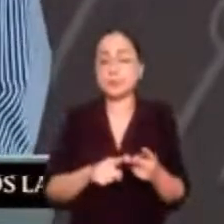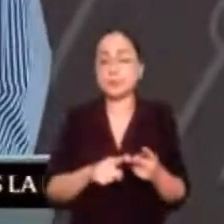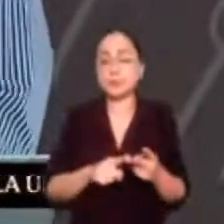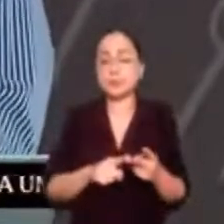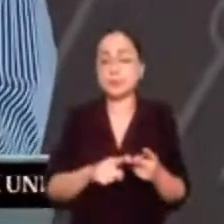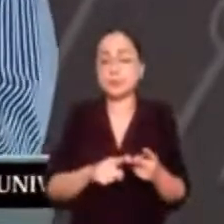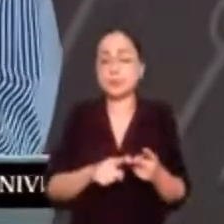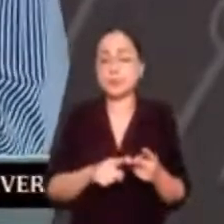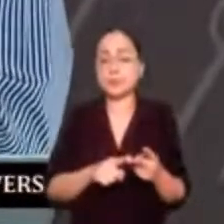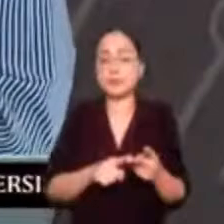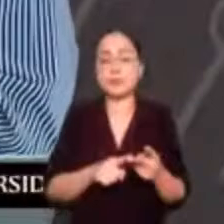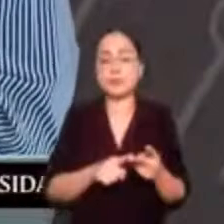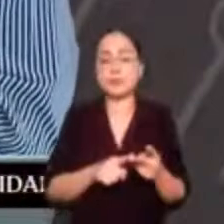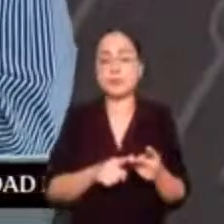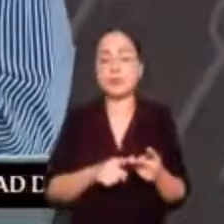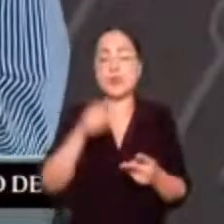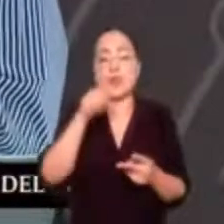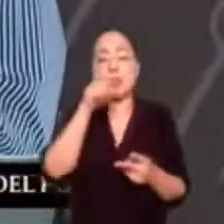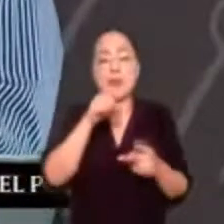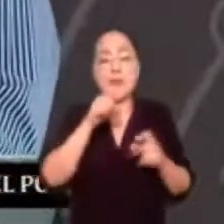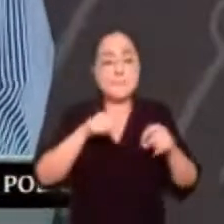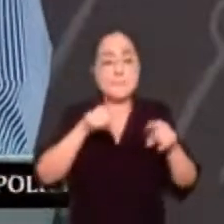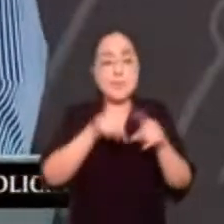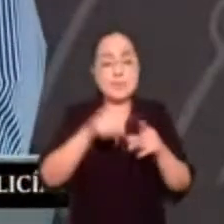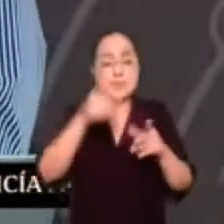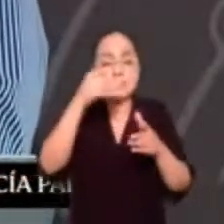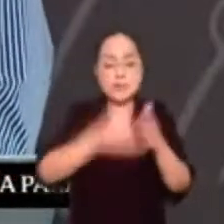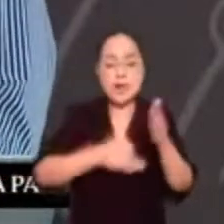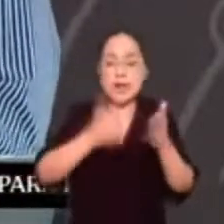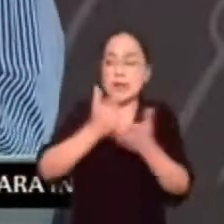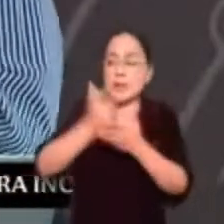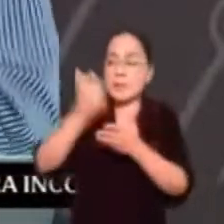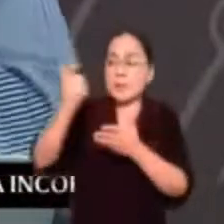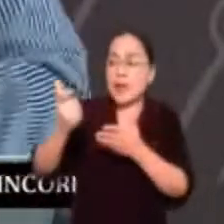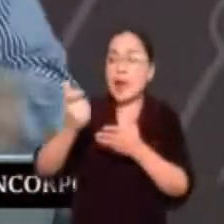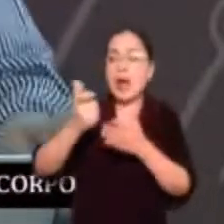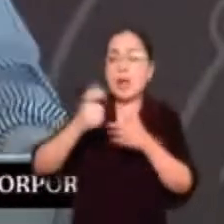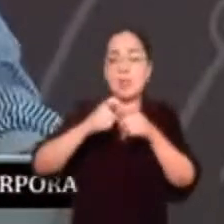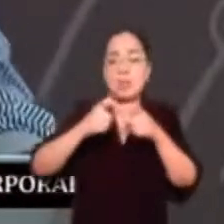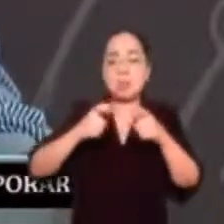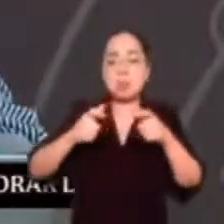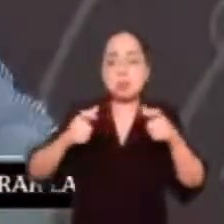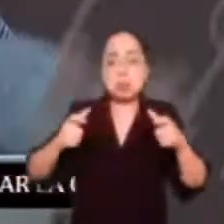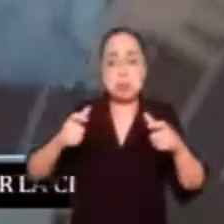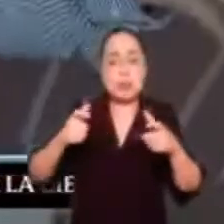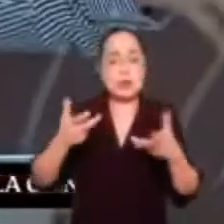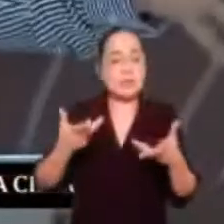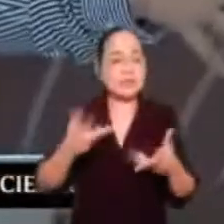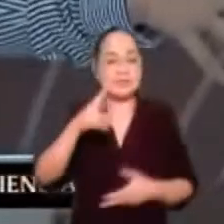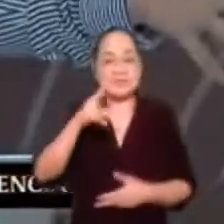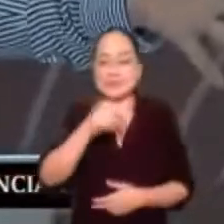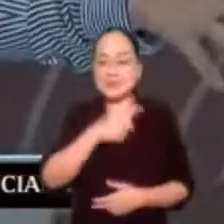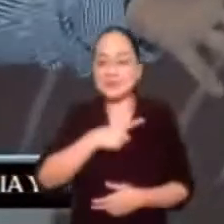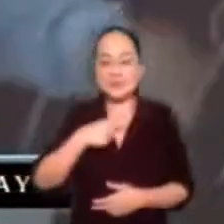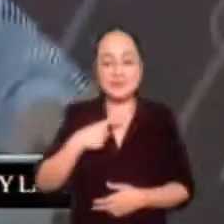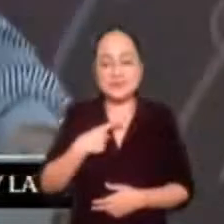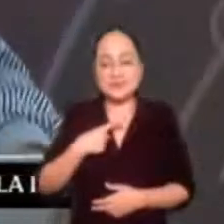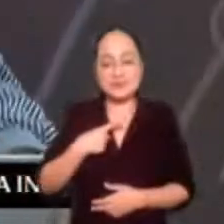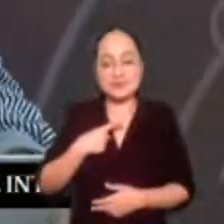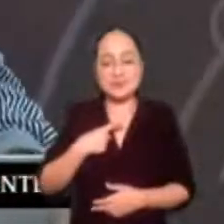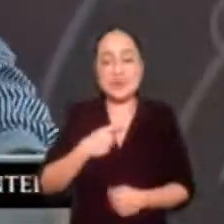increciendo las deudas en este sentido. porque es lo que se hacía aquí en el gobierno del